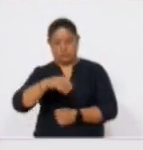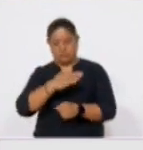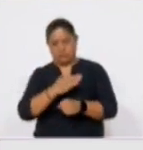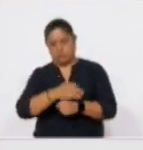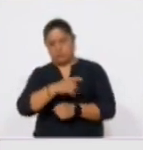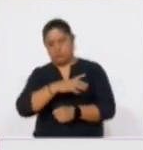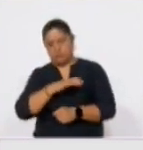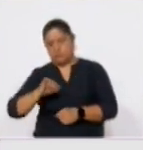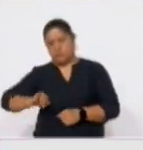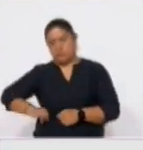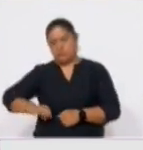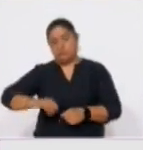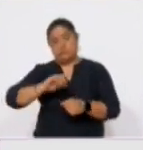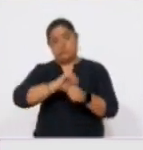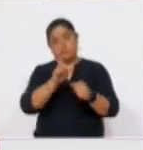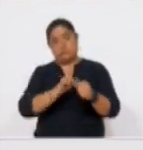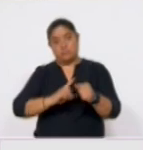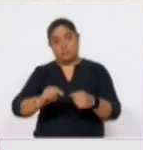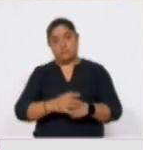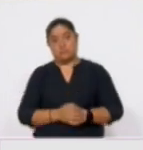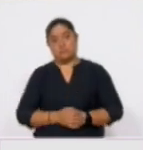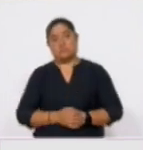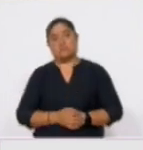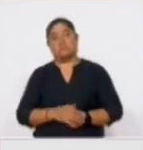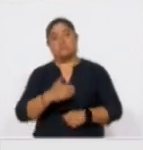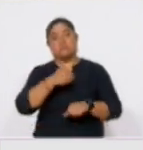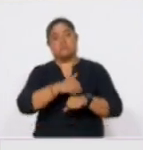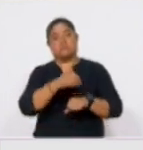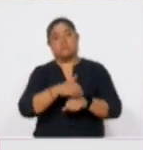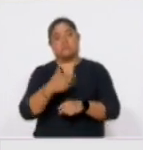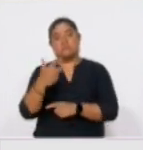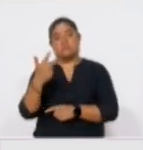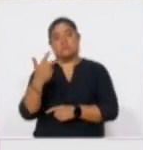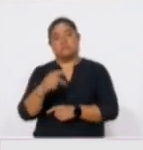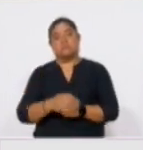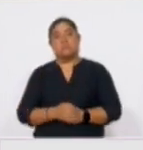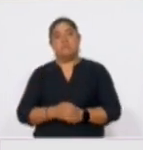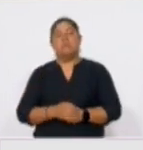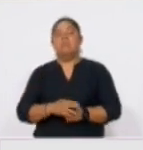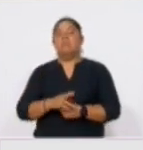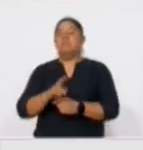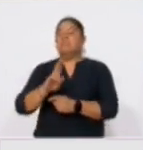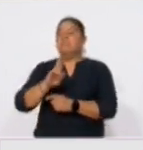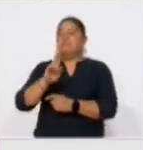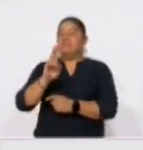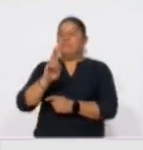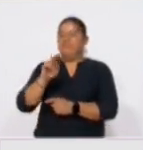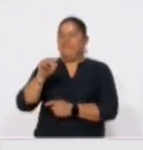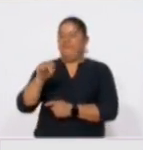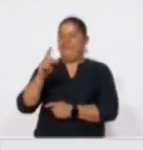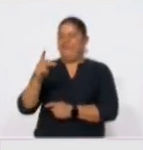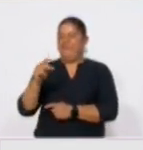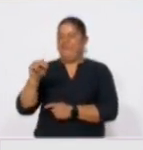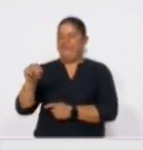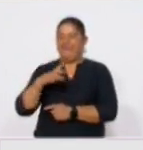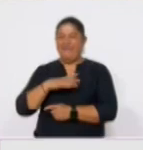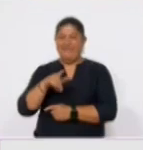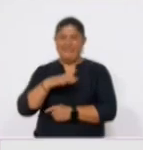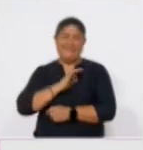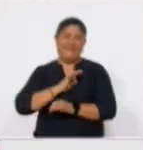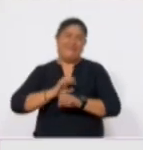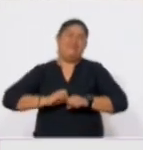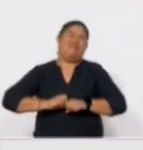un interés ya nacional por estar el Canal 13, el Politécnico Nacional y todo, eso nos está haciendo que alcancemos mejores